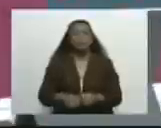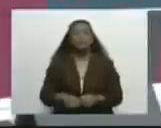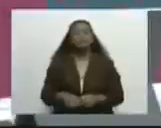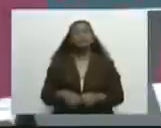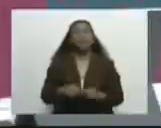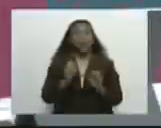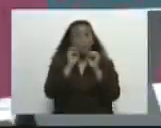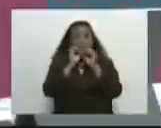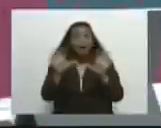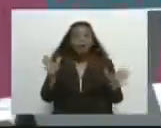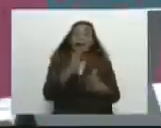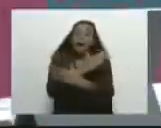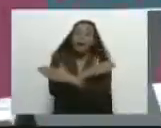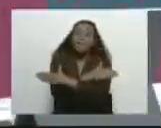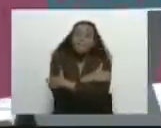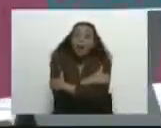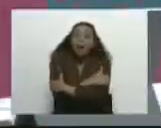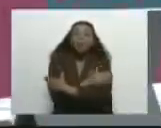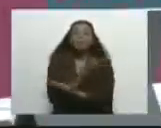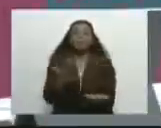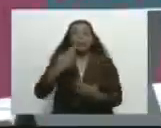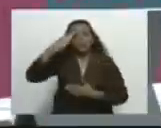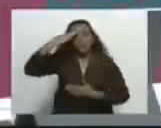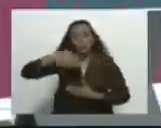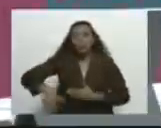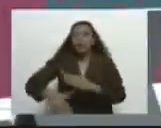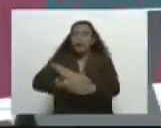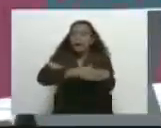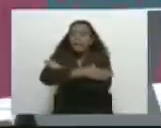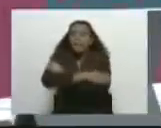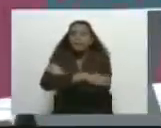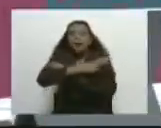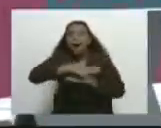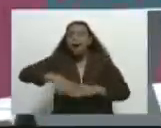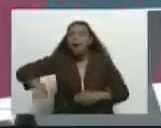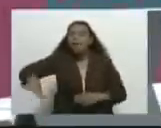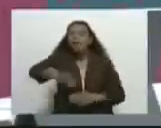transmite nuestro abrazo a nuestra Armada, Fuerza Armada Nacional Bolivariana.